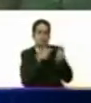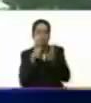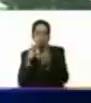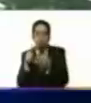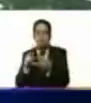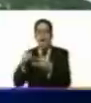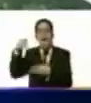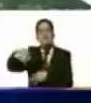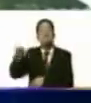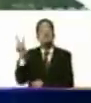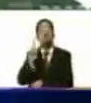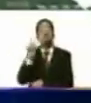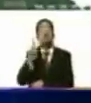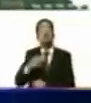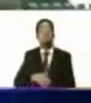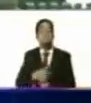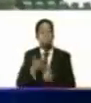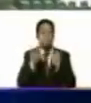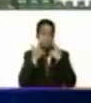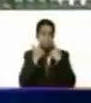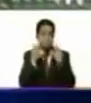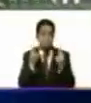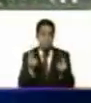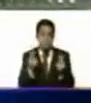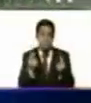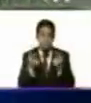militares de Venezuela. Oído.